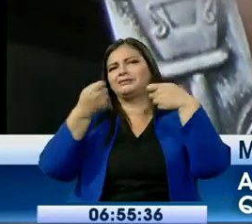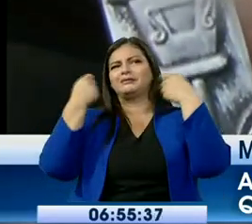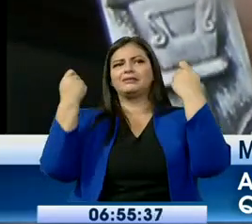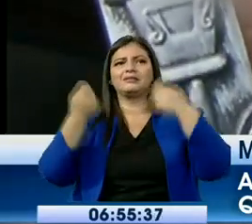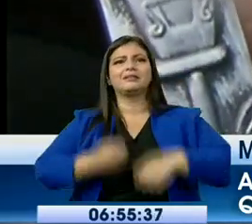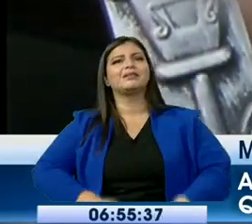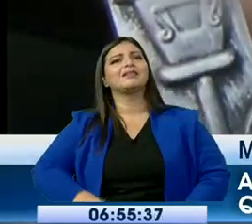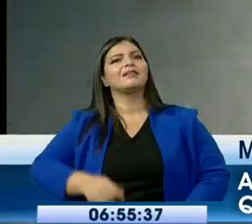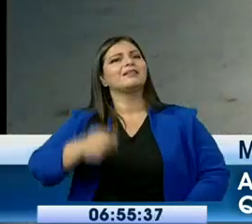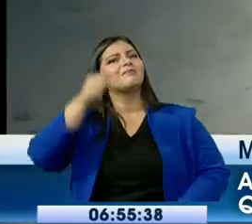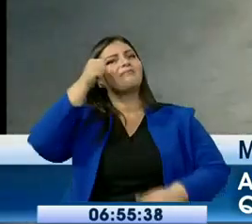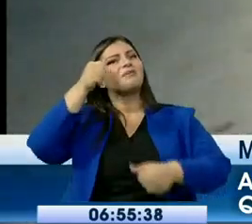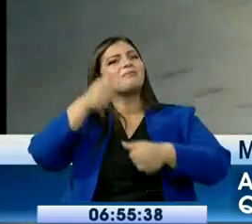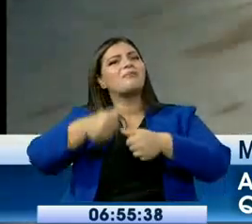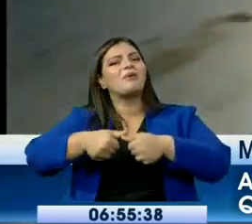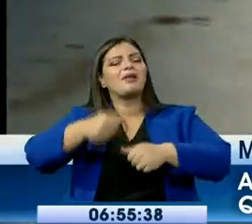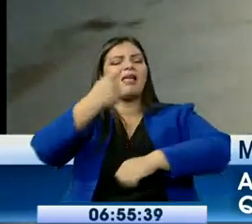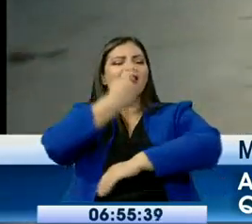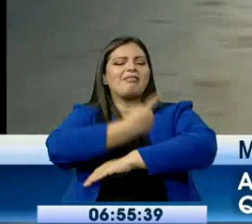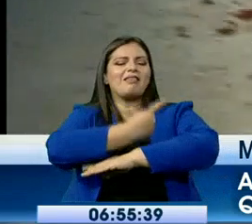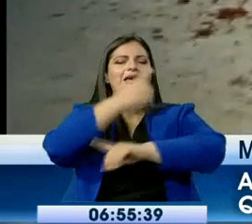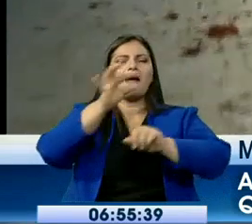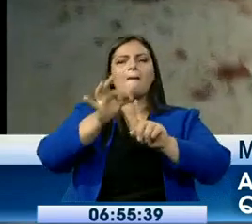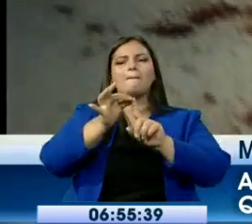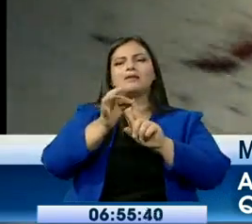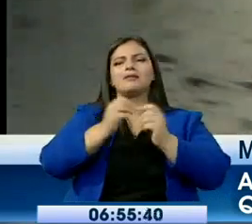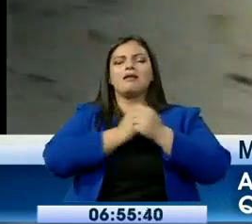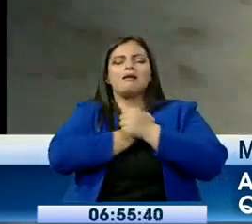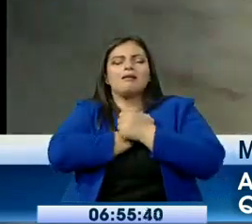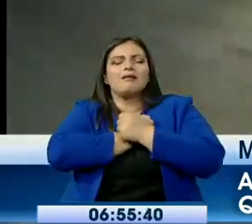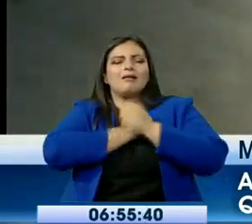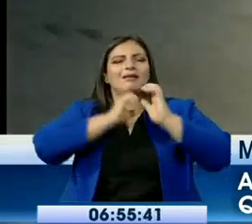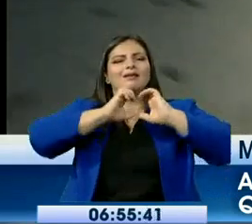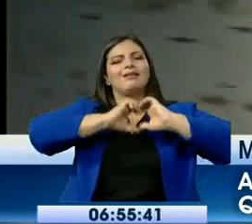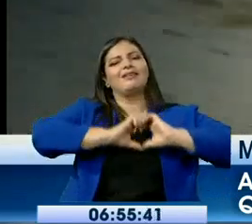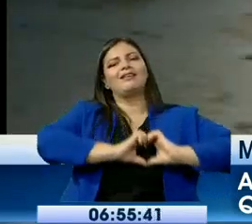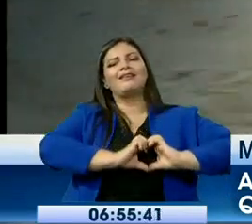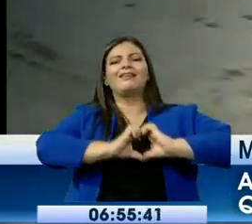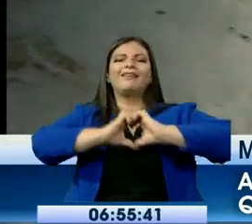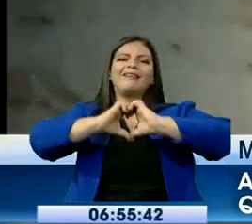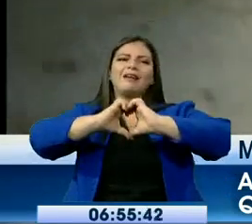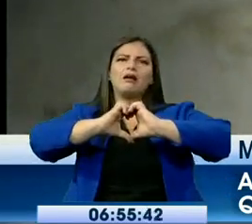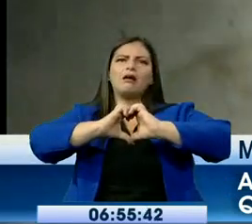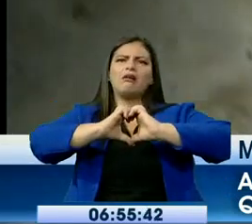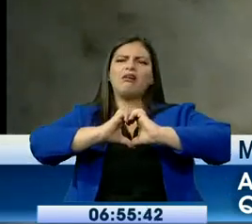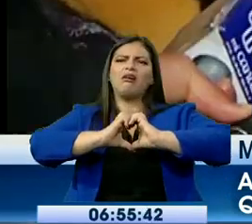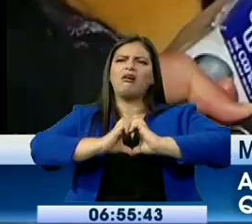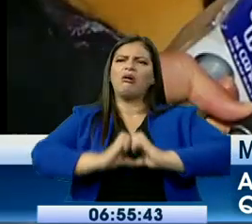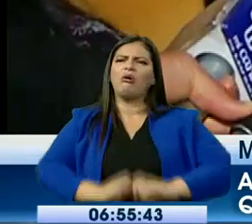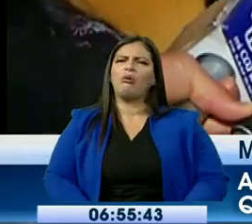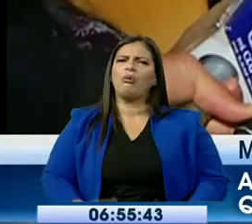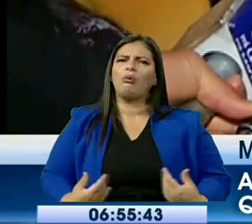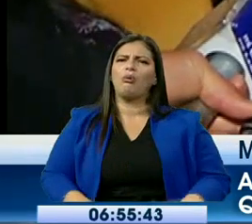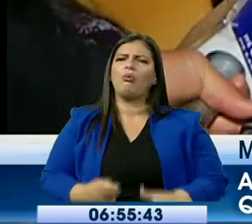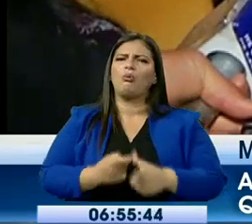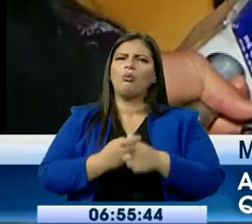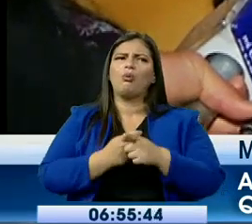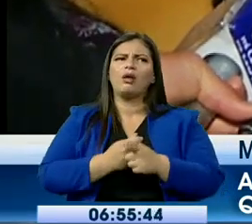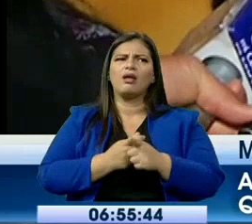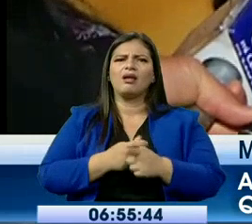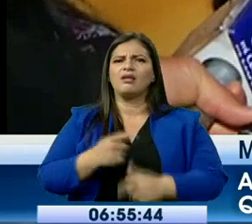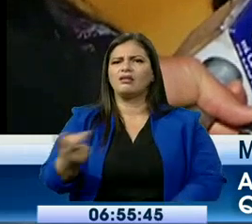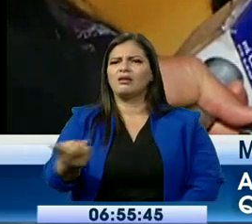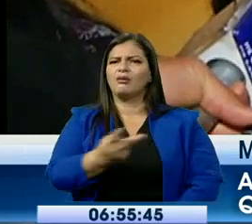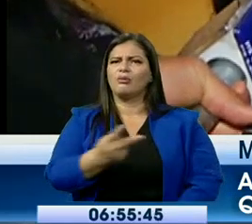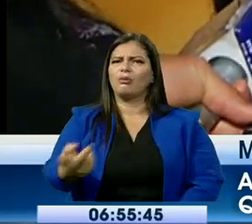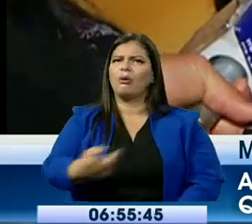y la Amistad, sin imaginarse que ambos terminarían en el hospital. ¿Qué amor va a ser eso, pues?